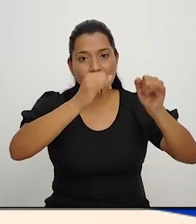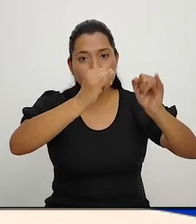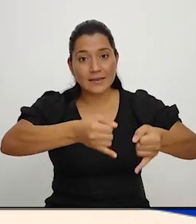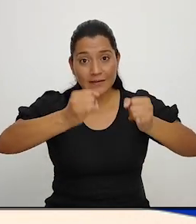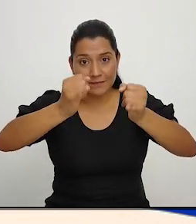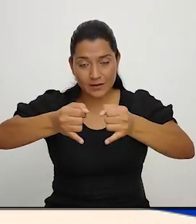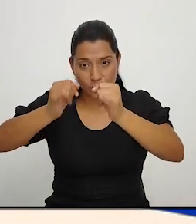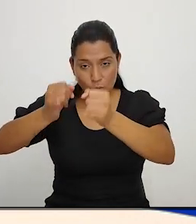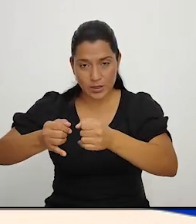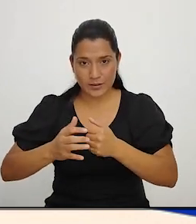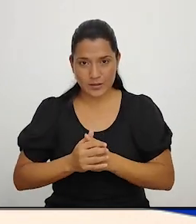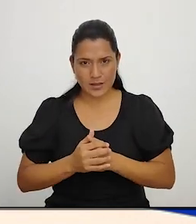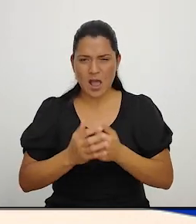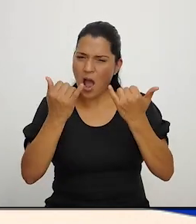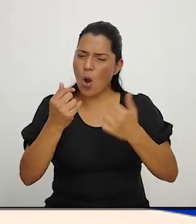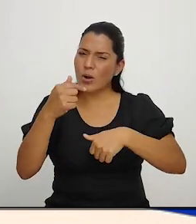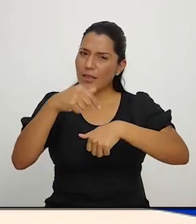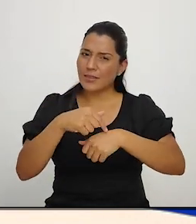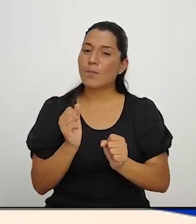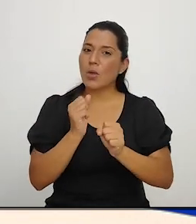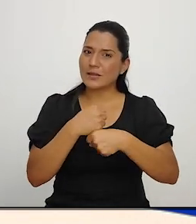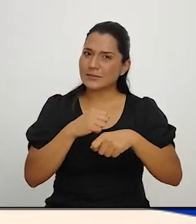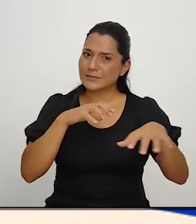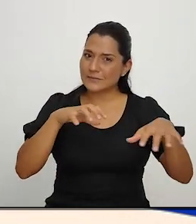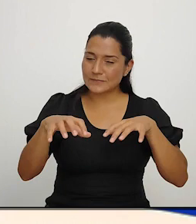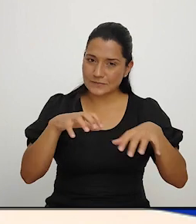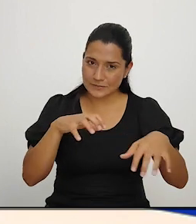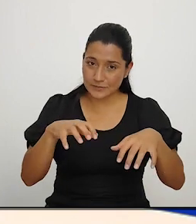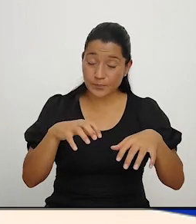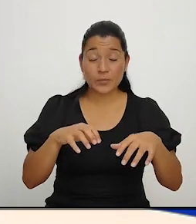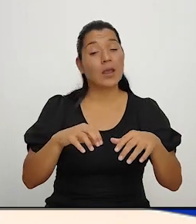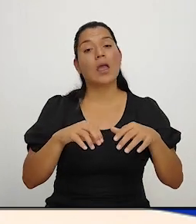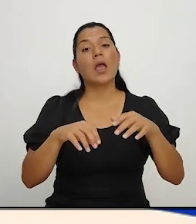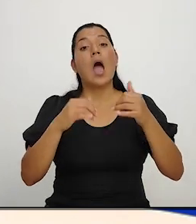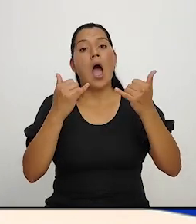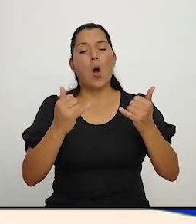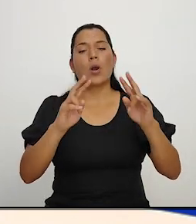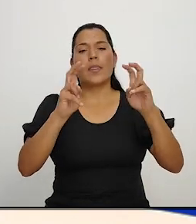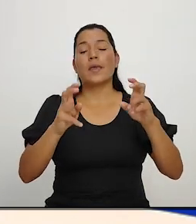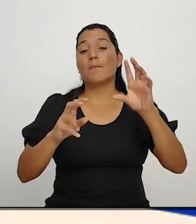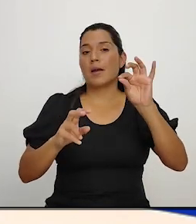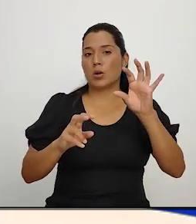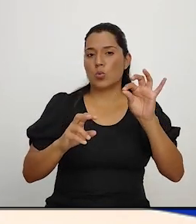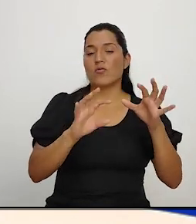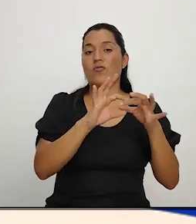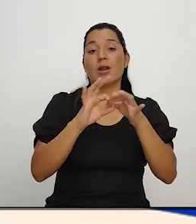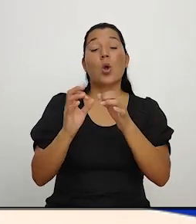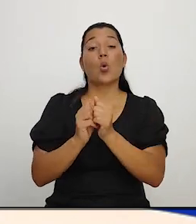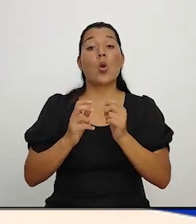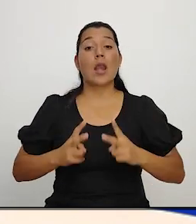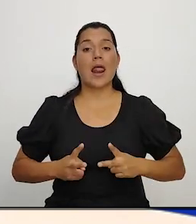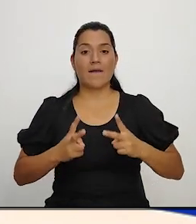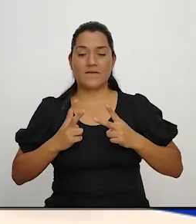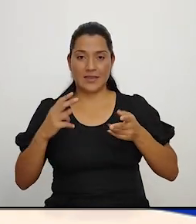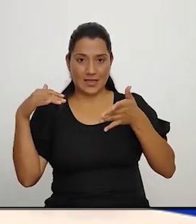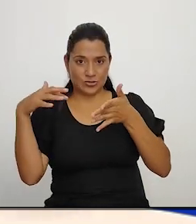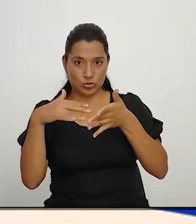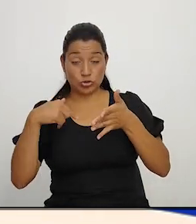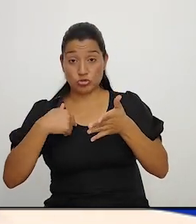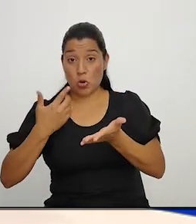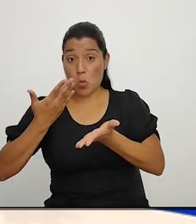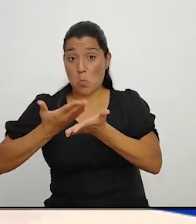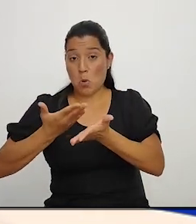individualizado es tiempo de hacer el pilar nueve se relaciona con la vida estudiantil propongo acciones